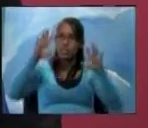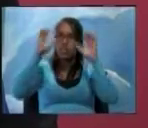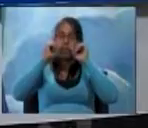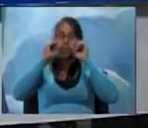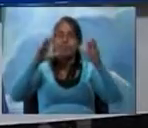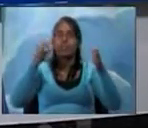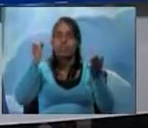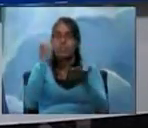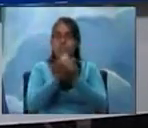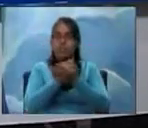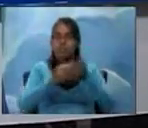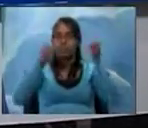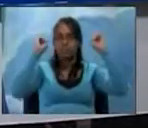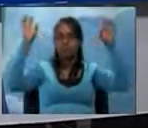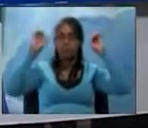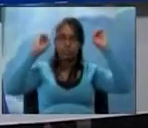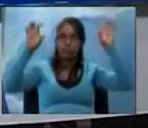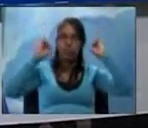guarde. Yeah.